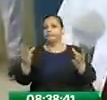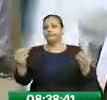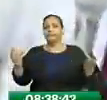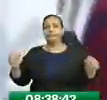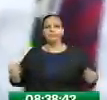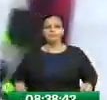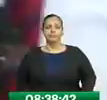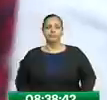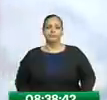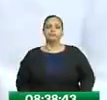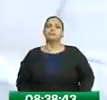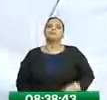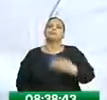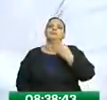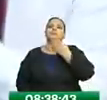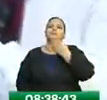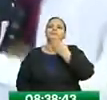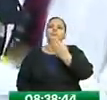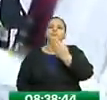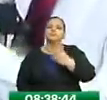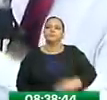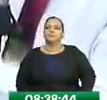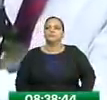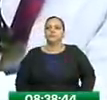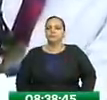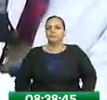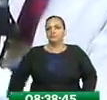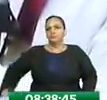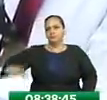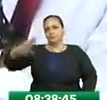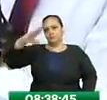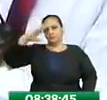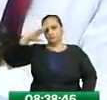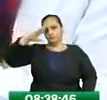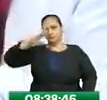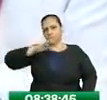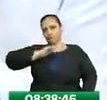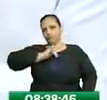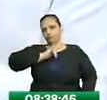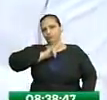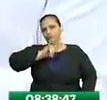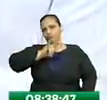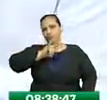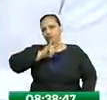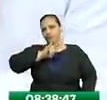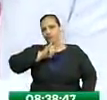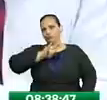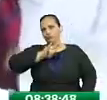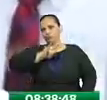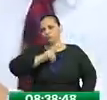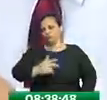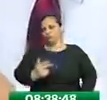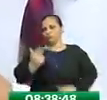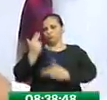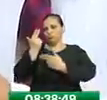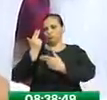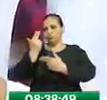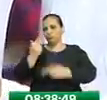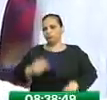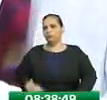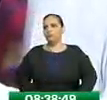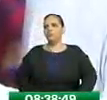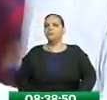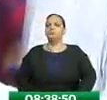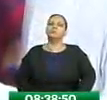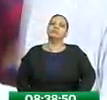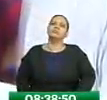Armadas. ¿Fuerza de qué es? Fuerza aérea, terrestre. La unidad pertenece a la Unidad Especial